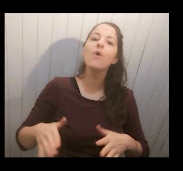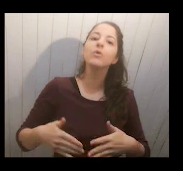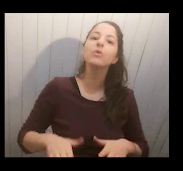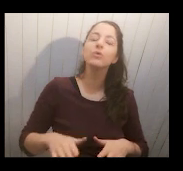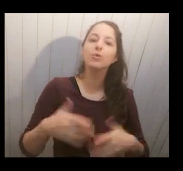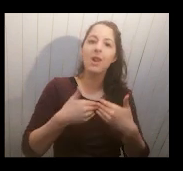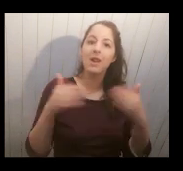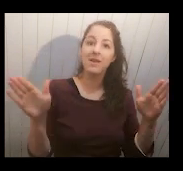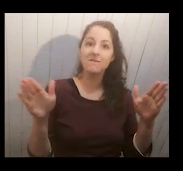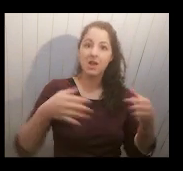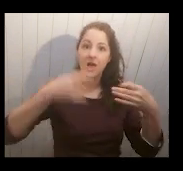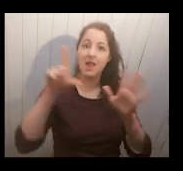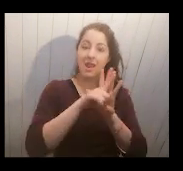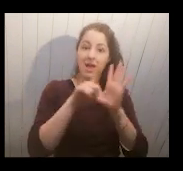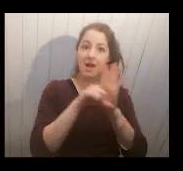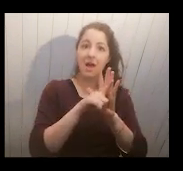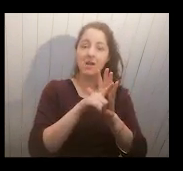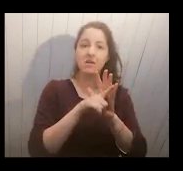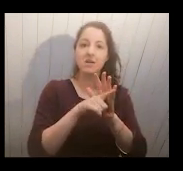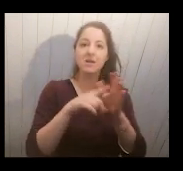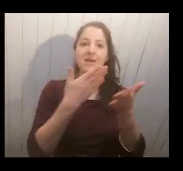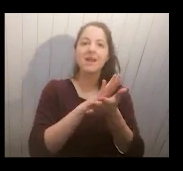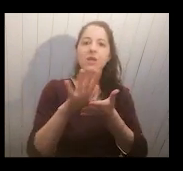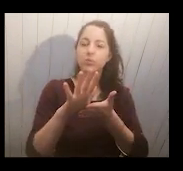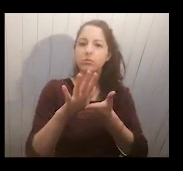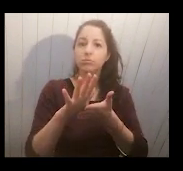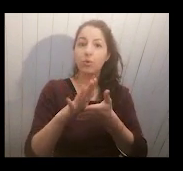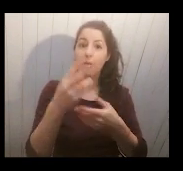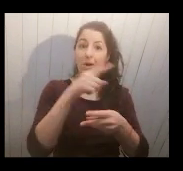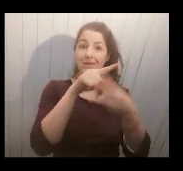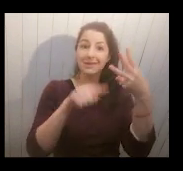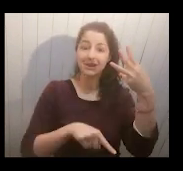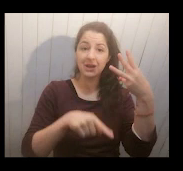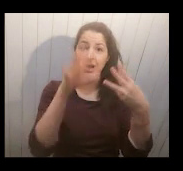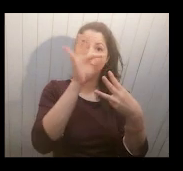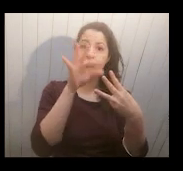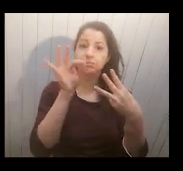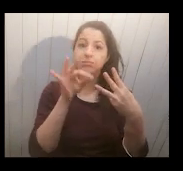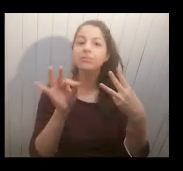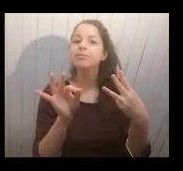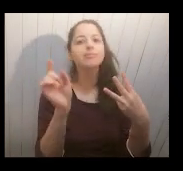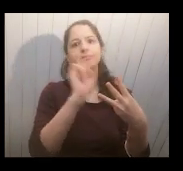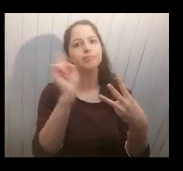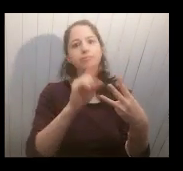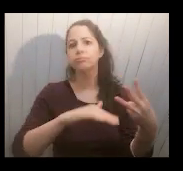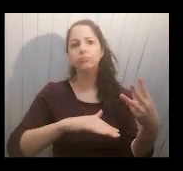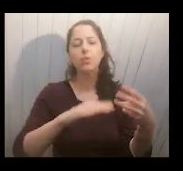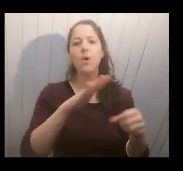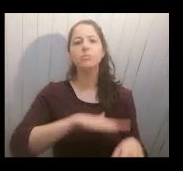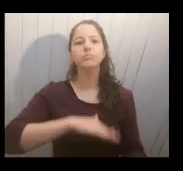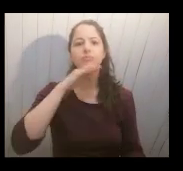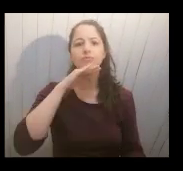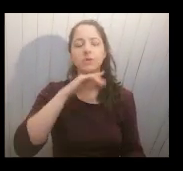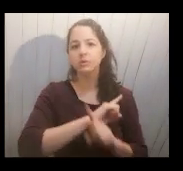económica. Luchamos por nuestro derecho al aborto libre, legal y seguro, gratuito. No